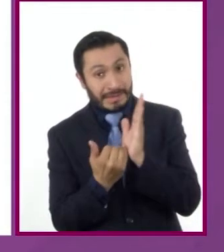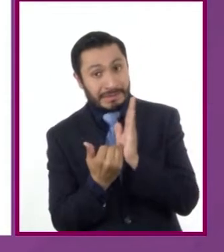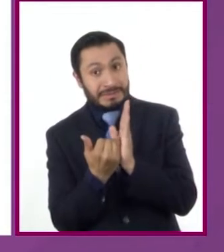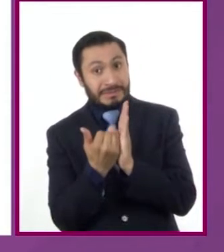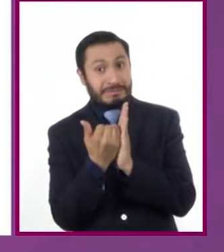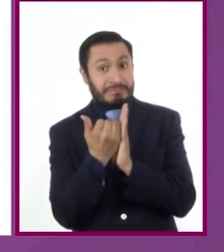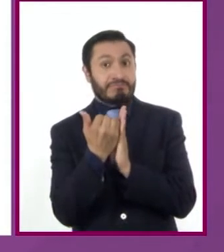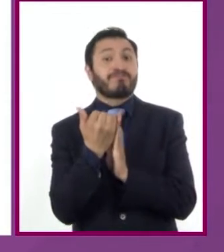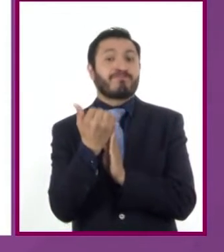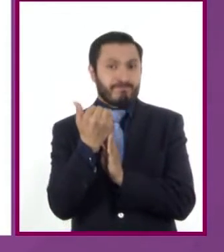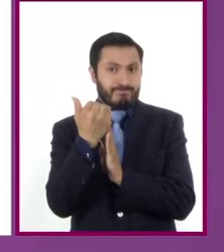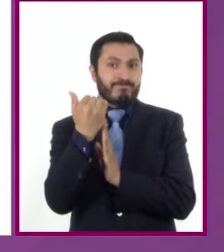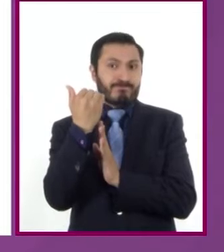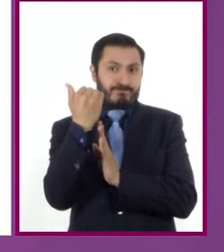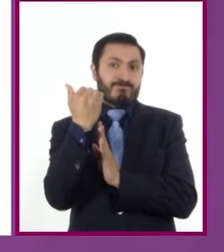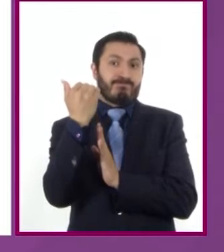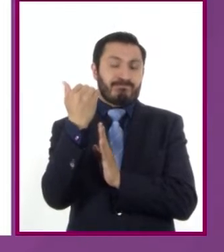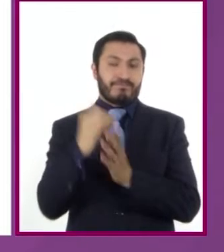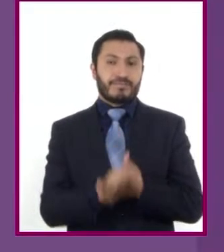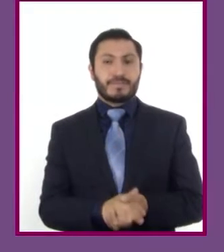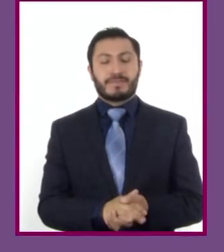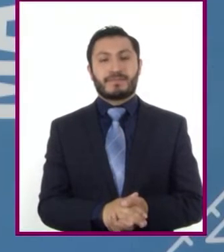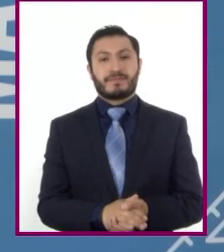por persona es mayor.